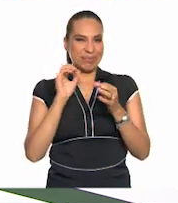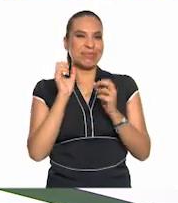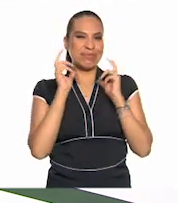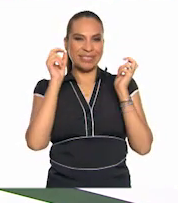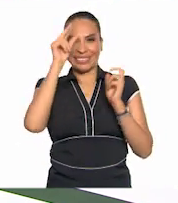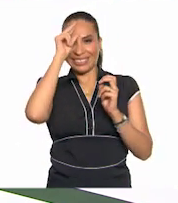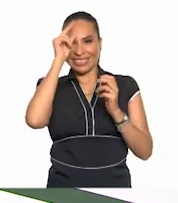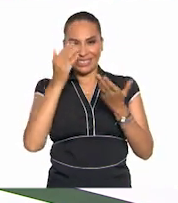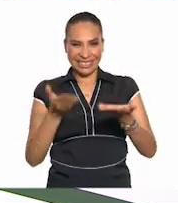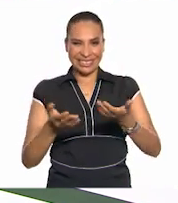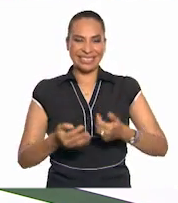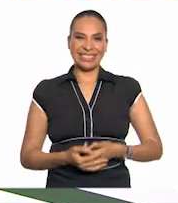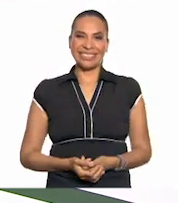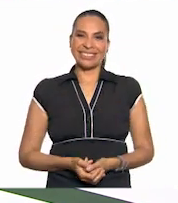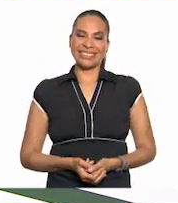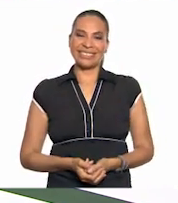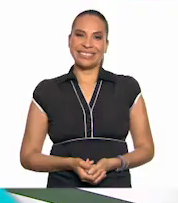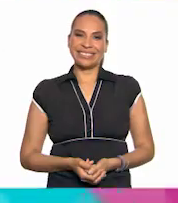Listo!